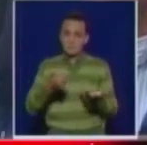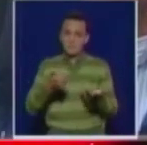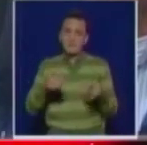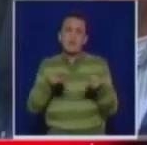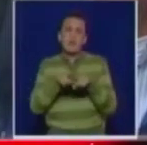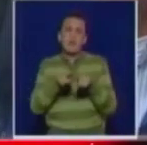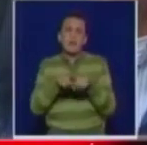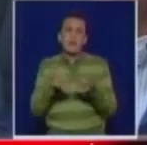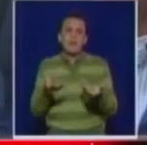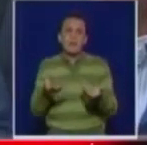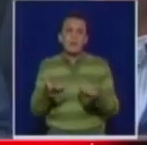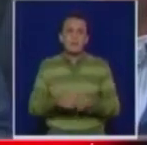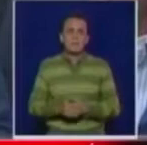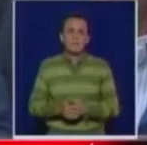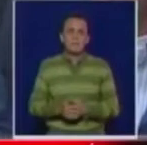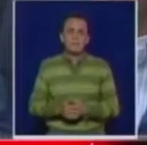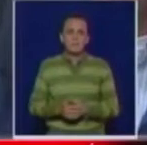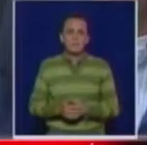de